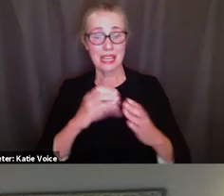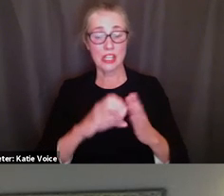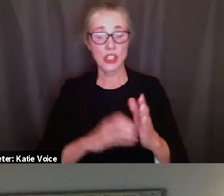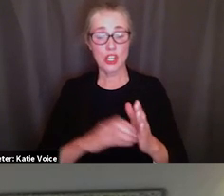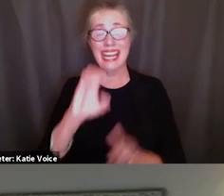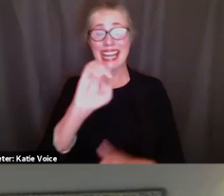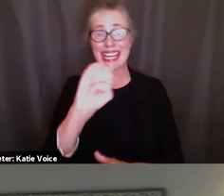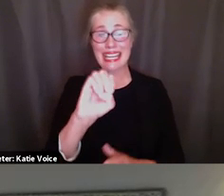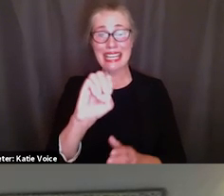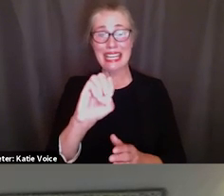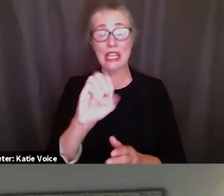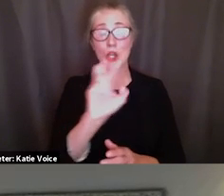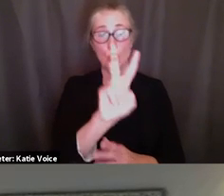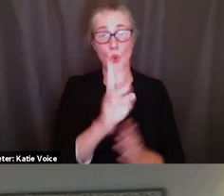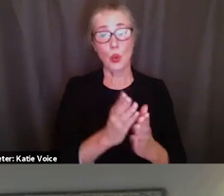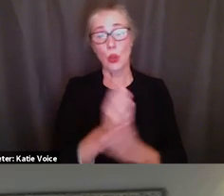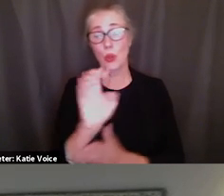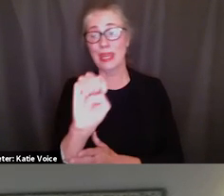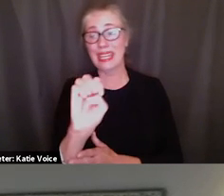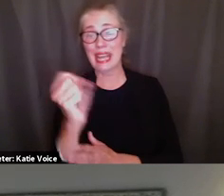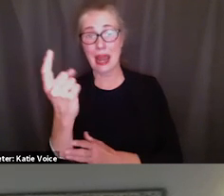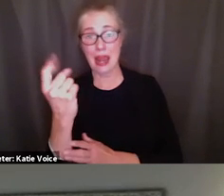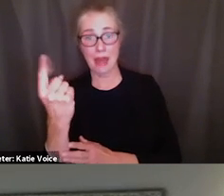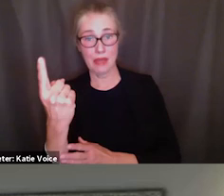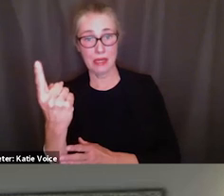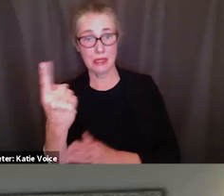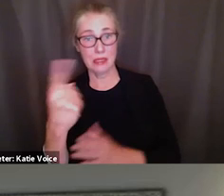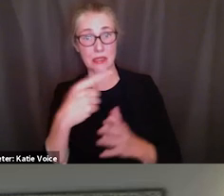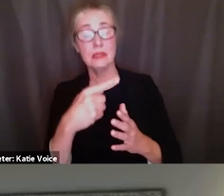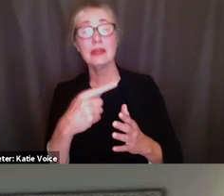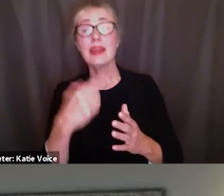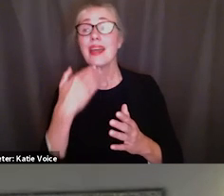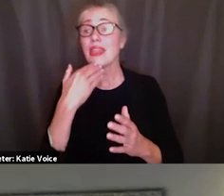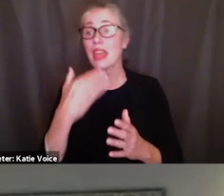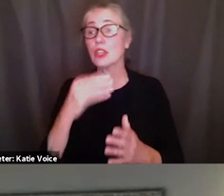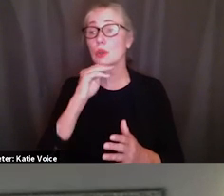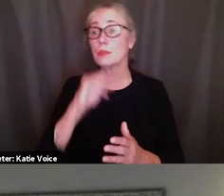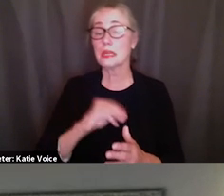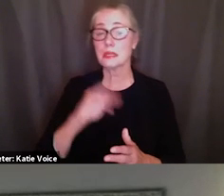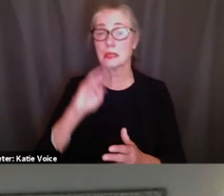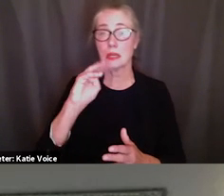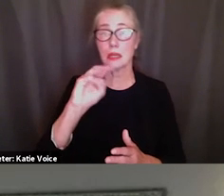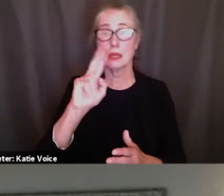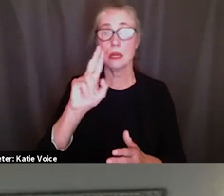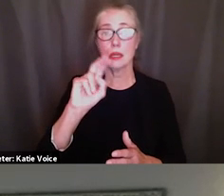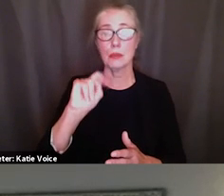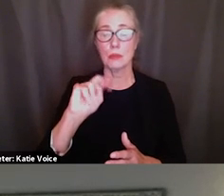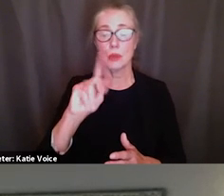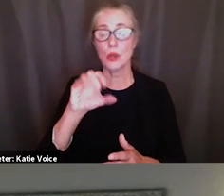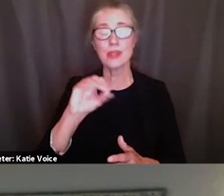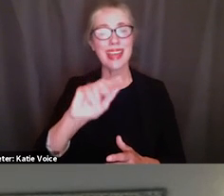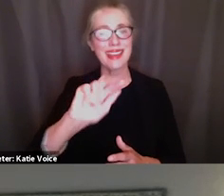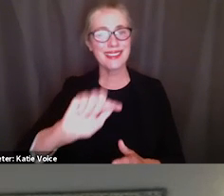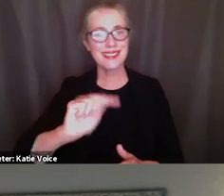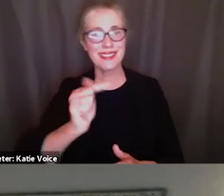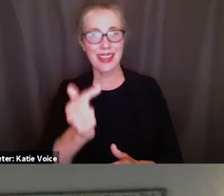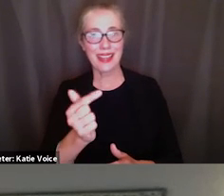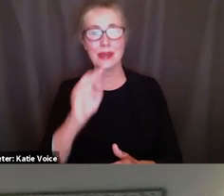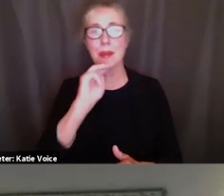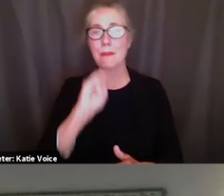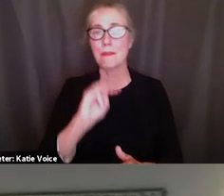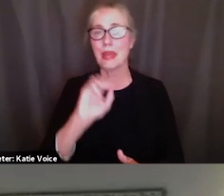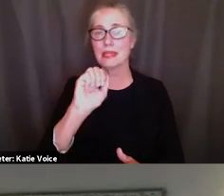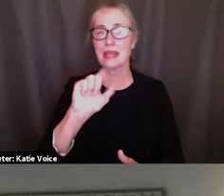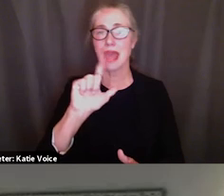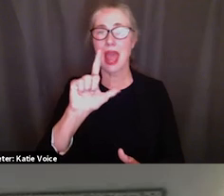los asuntos E2 a E11? Hago la moción, gracias. Señora Muñoz, ¿alguien la secunda? Señora Álvarez, gracias.